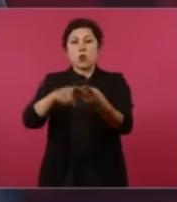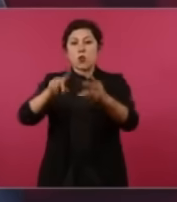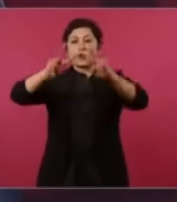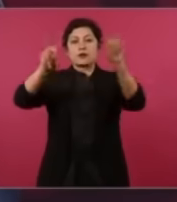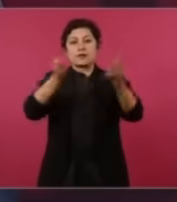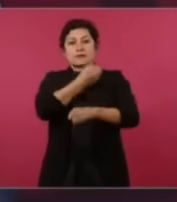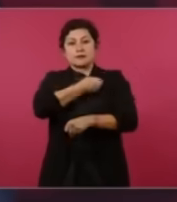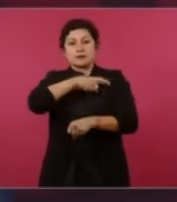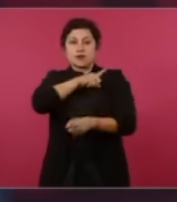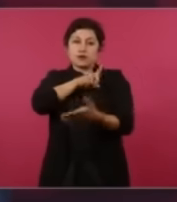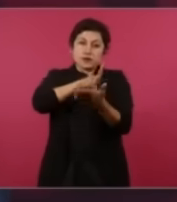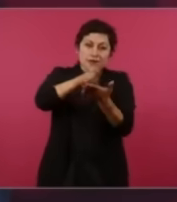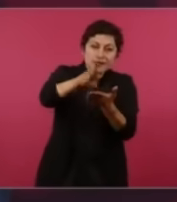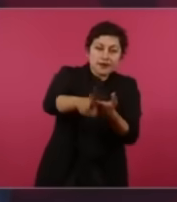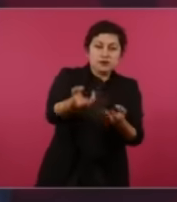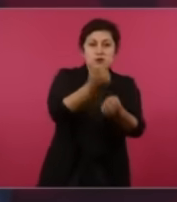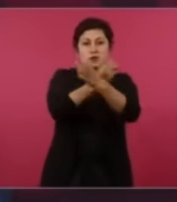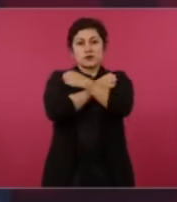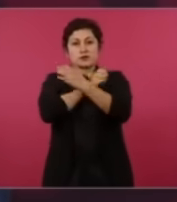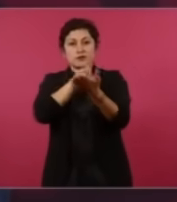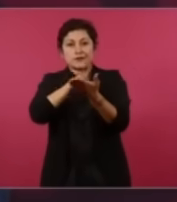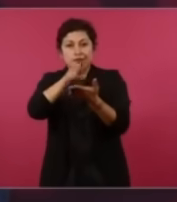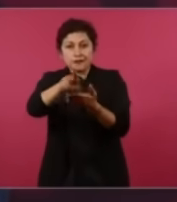a la educación.